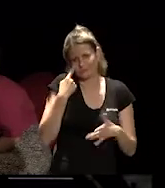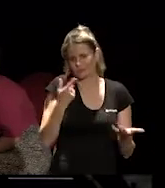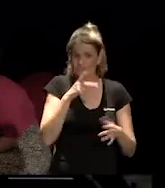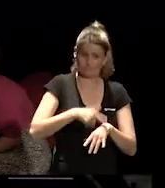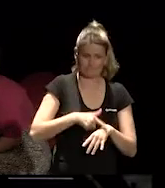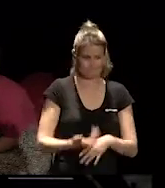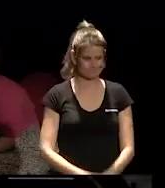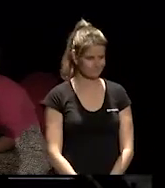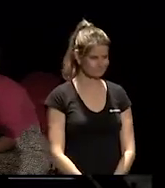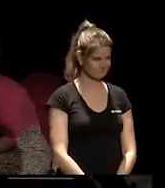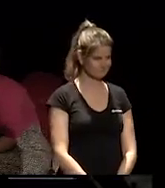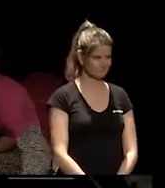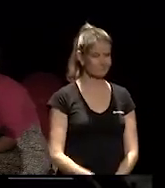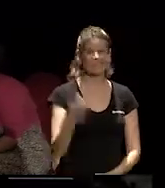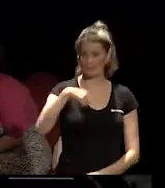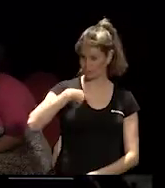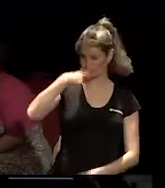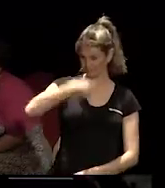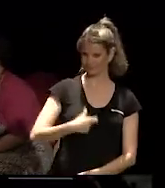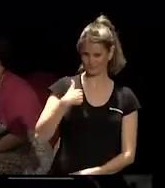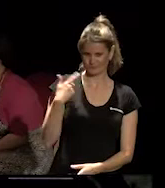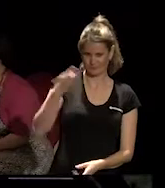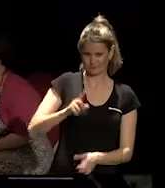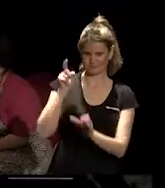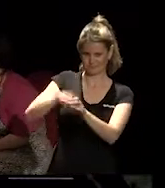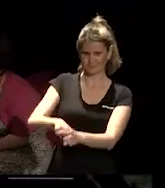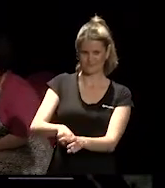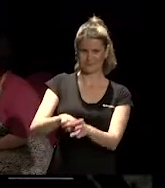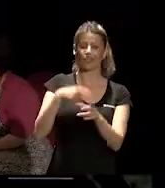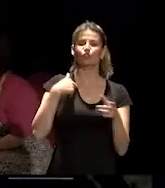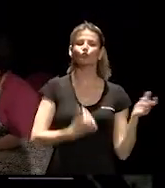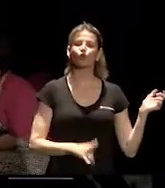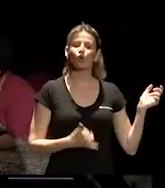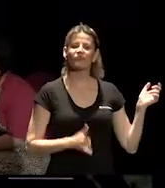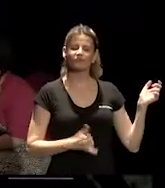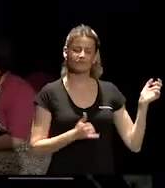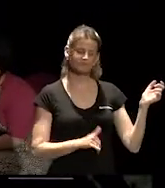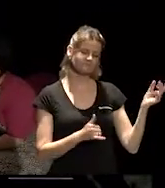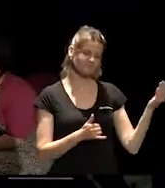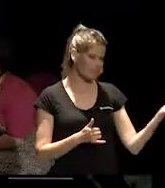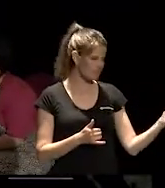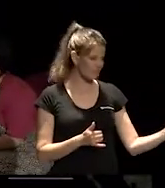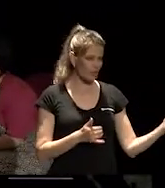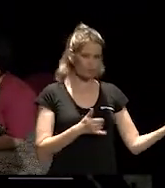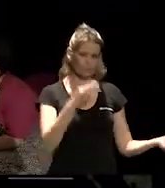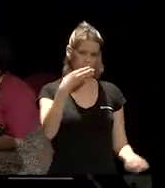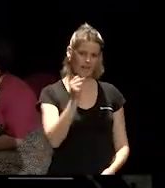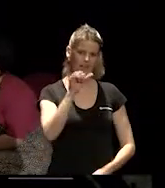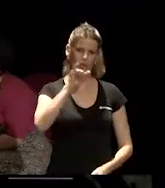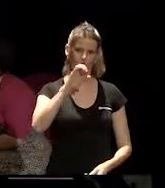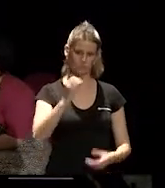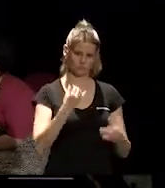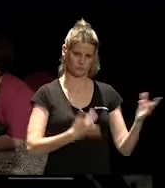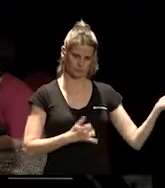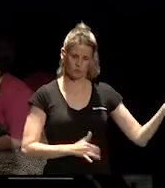tiempo. También estoy yo. Yo formo parte de la banda también. Toco el bajo y si veis por allí una pantalla del ordenador, utilizamos Ableton